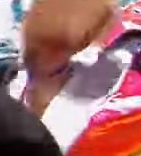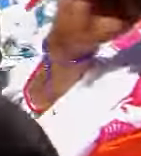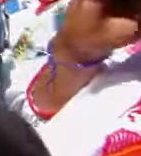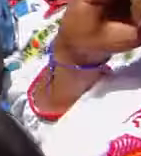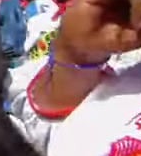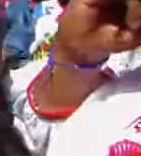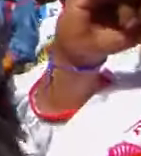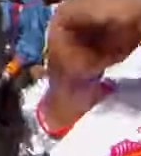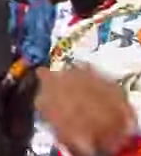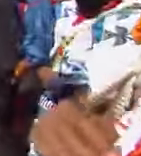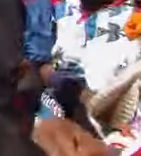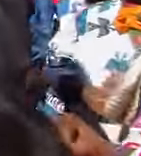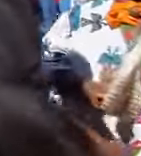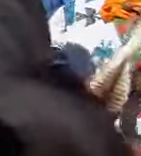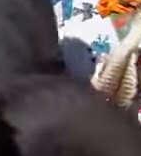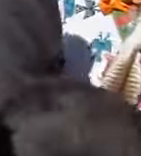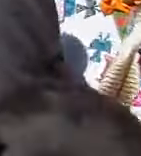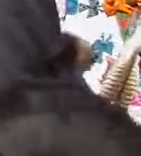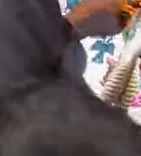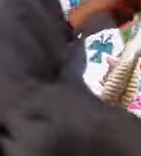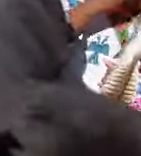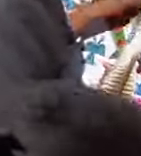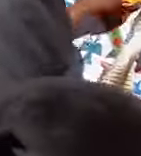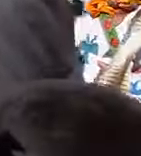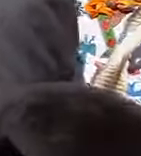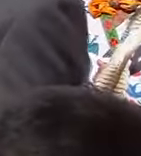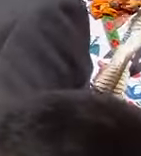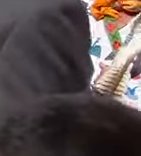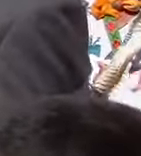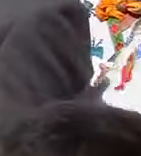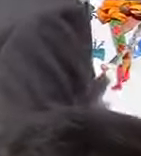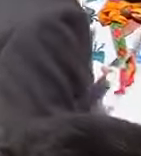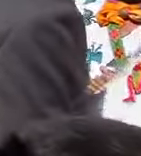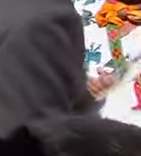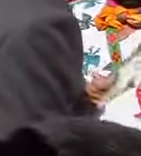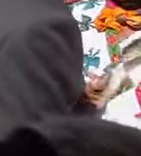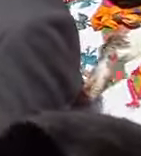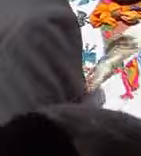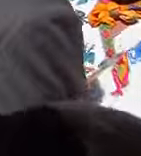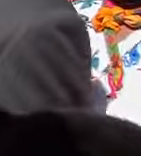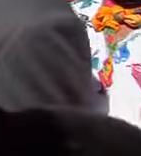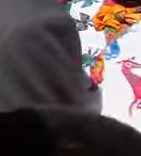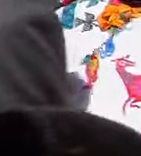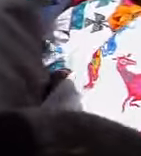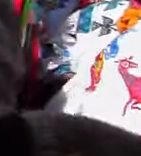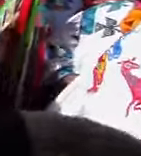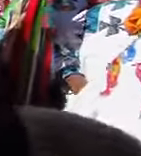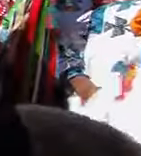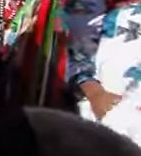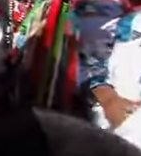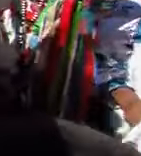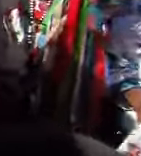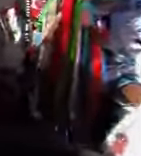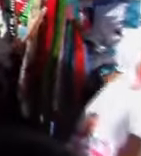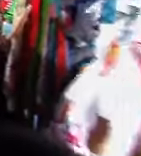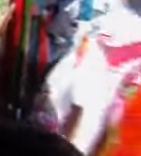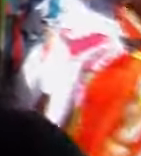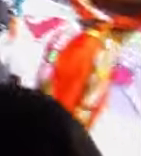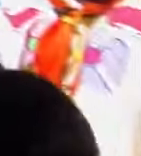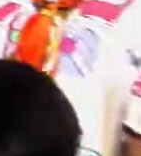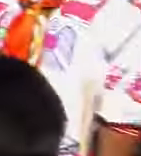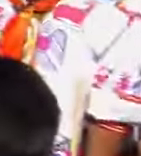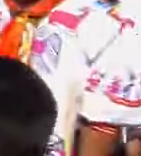Catarina, pues aquí presente. Sí, por favor, por favor, sí, sí, por favor. Está en proceso, pero sí se va a hacer. Sí,